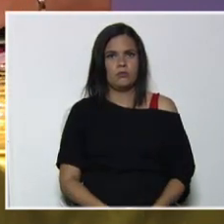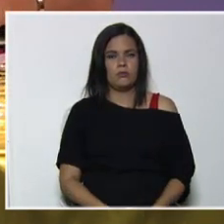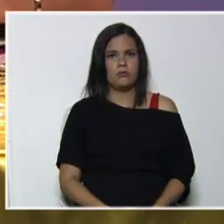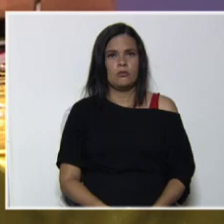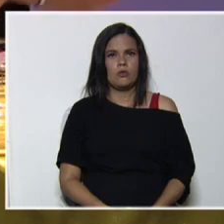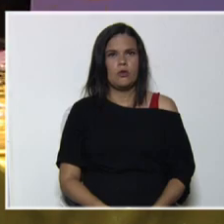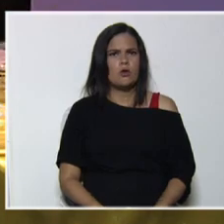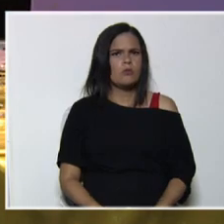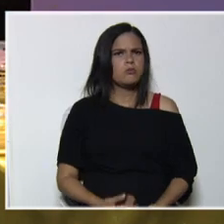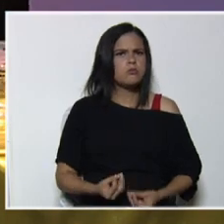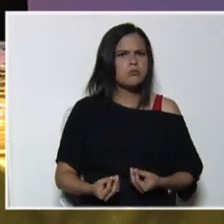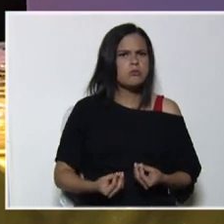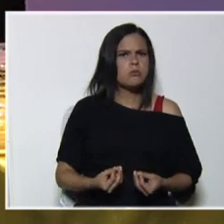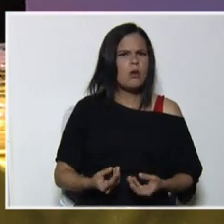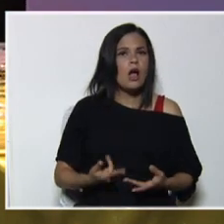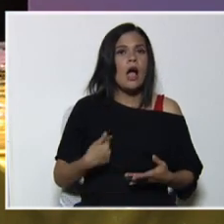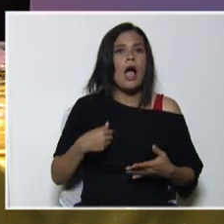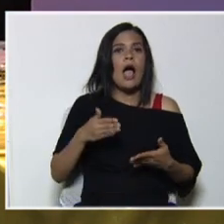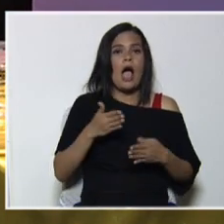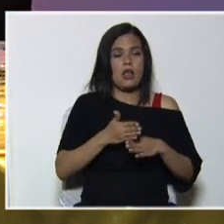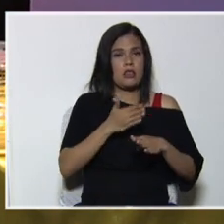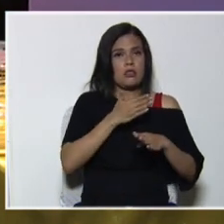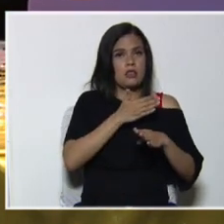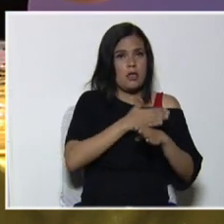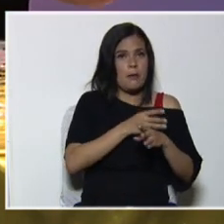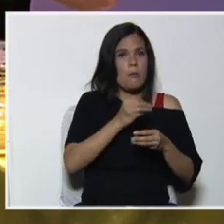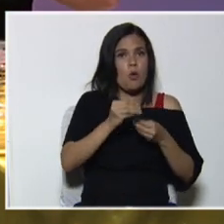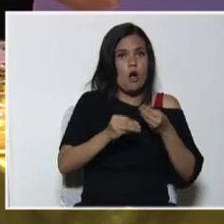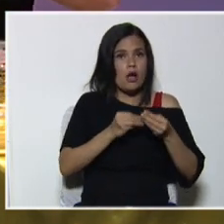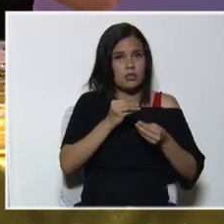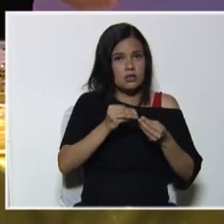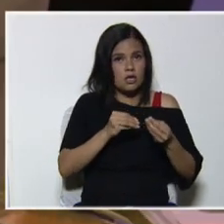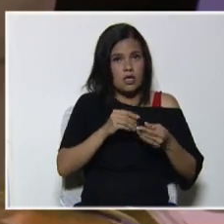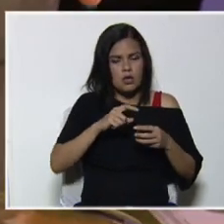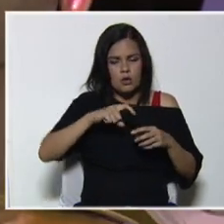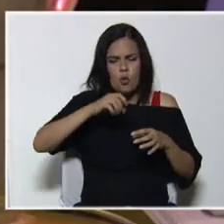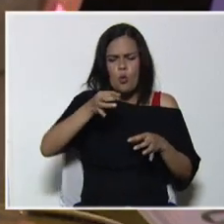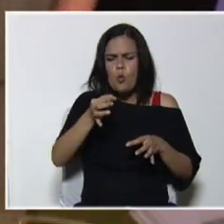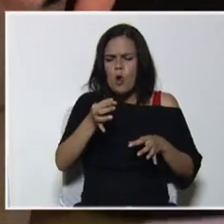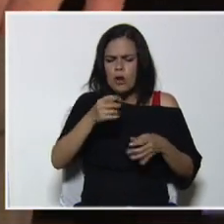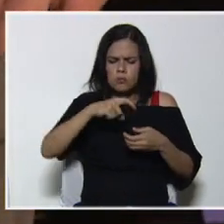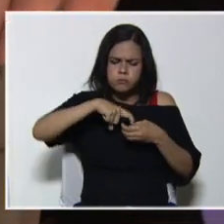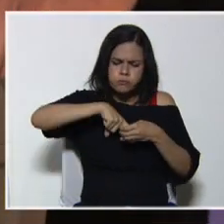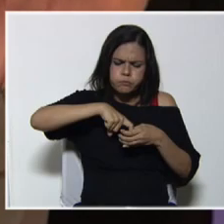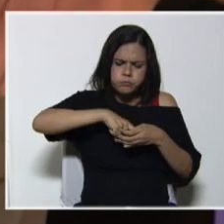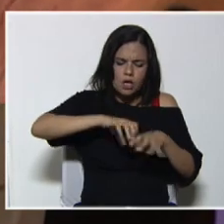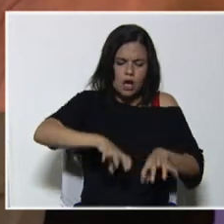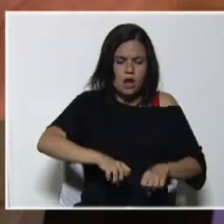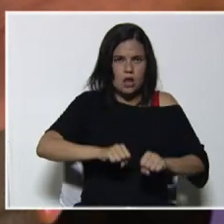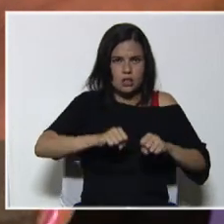Para ello, previamente, vamos a cavar un pequeño hoyo.